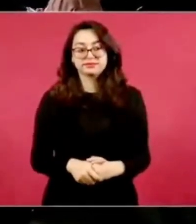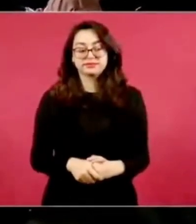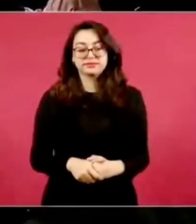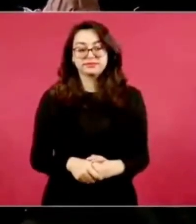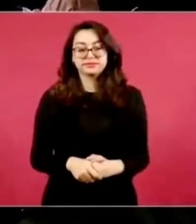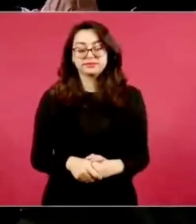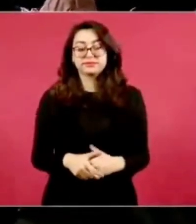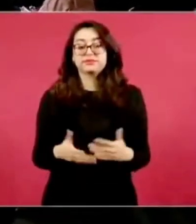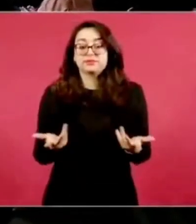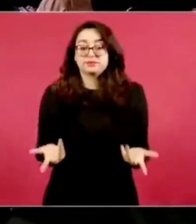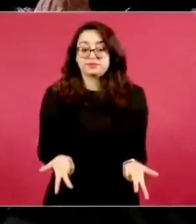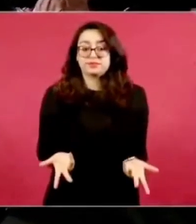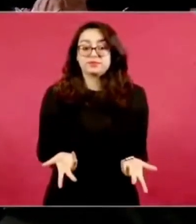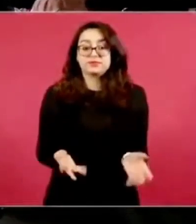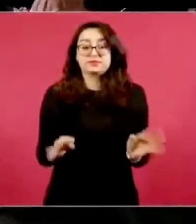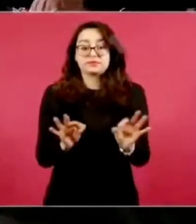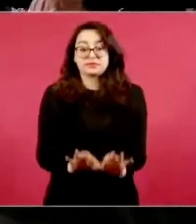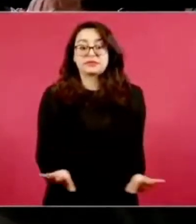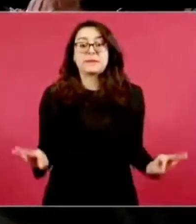y que había